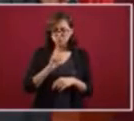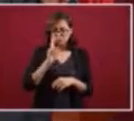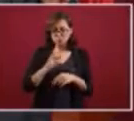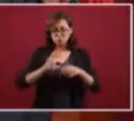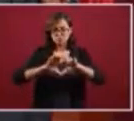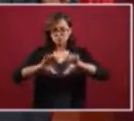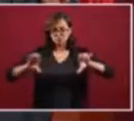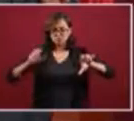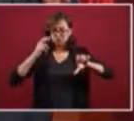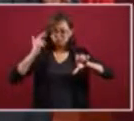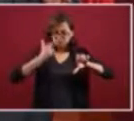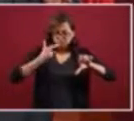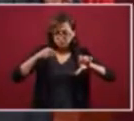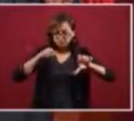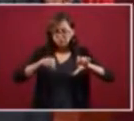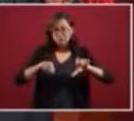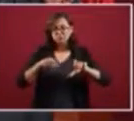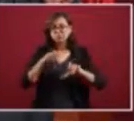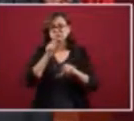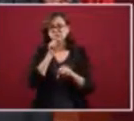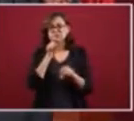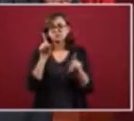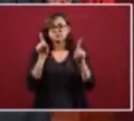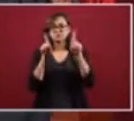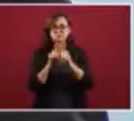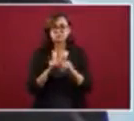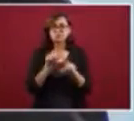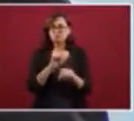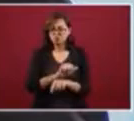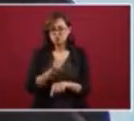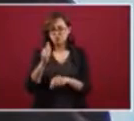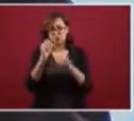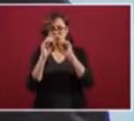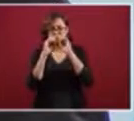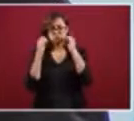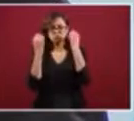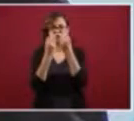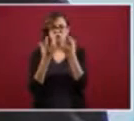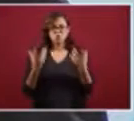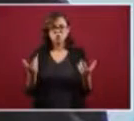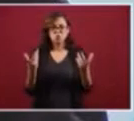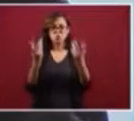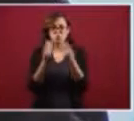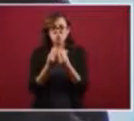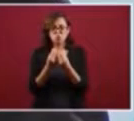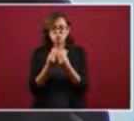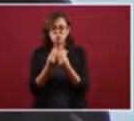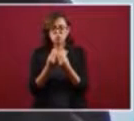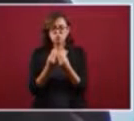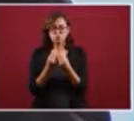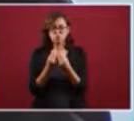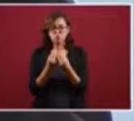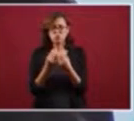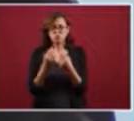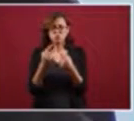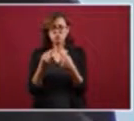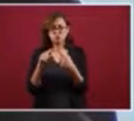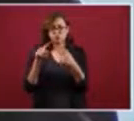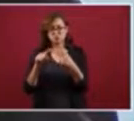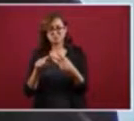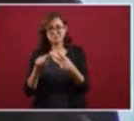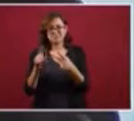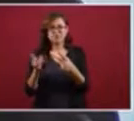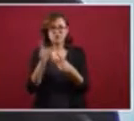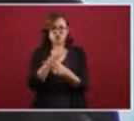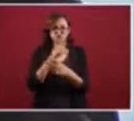lineales, también la National Transportation Safety Board, en conjunto con Leonardo y con Honeywell,